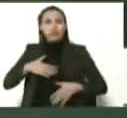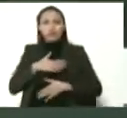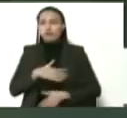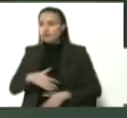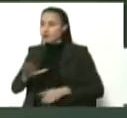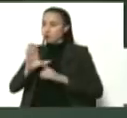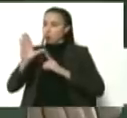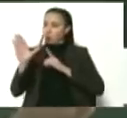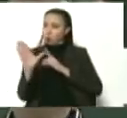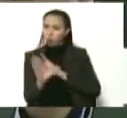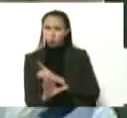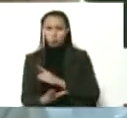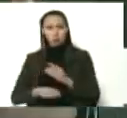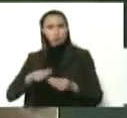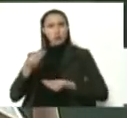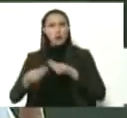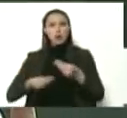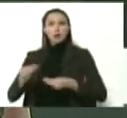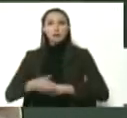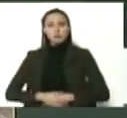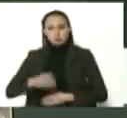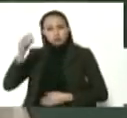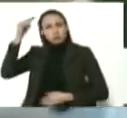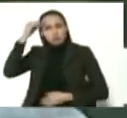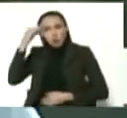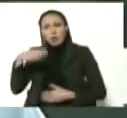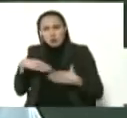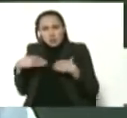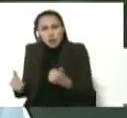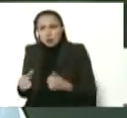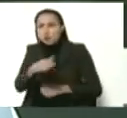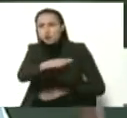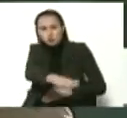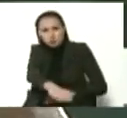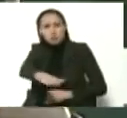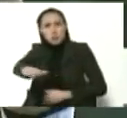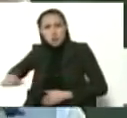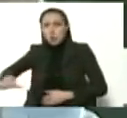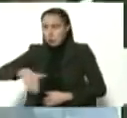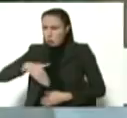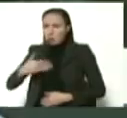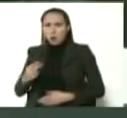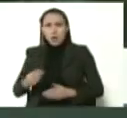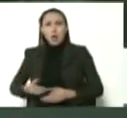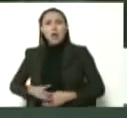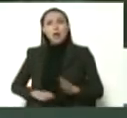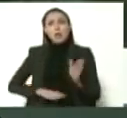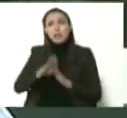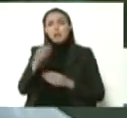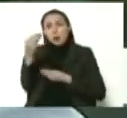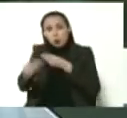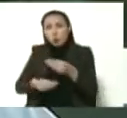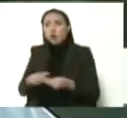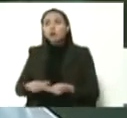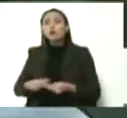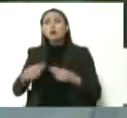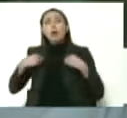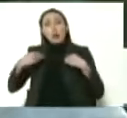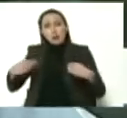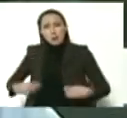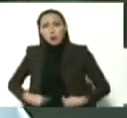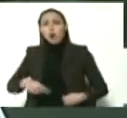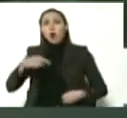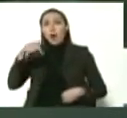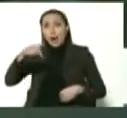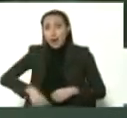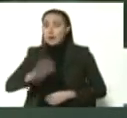culturales. La salud mental pasa porque los niños y las niñas puedan tener un desarrollo pleno de su personalidad, por ejemplo, en